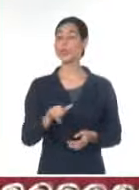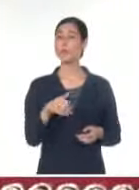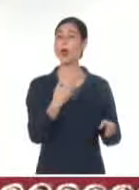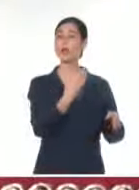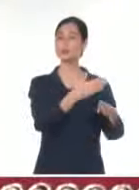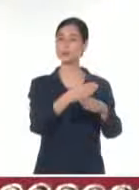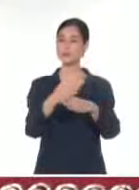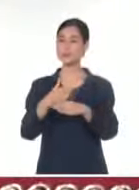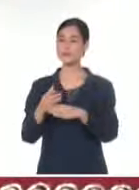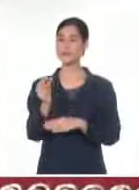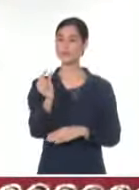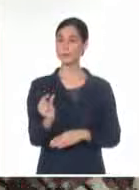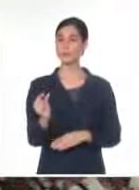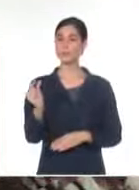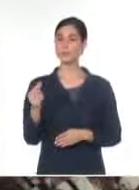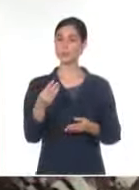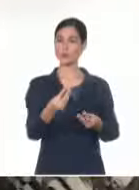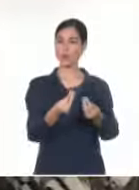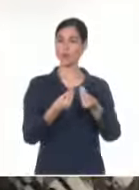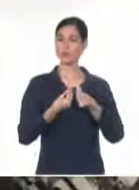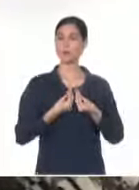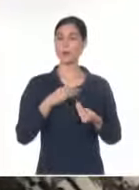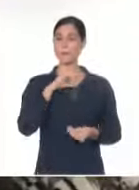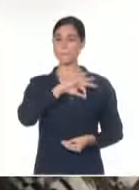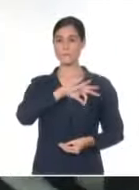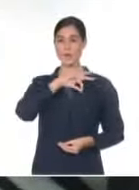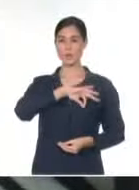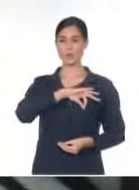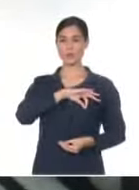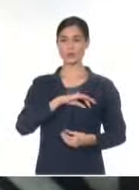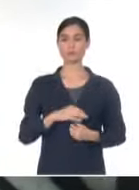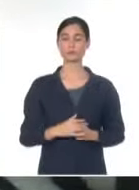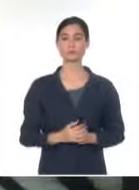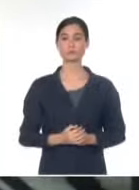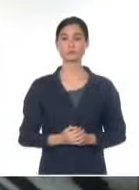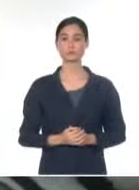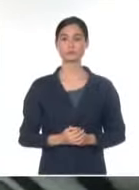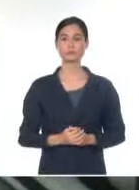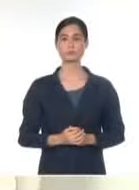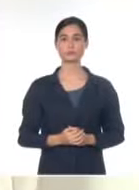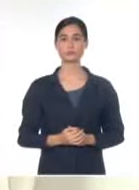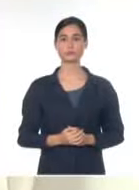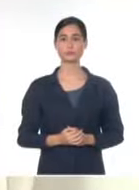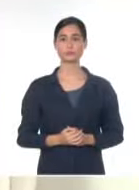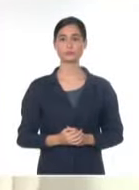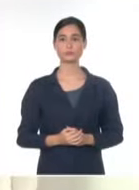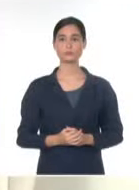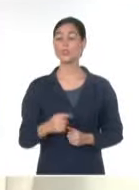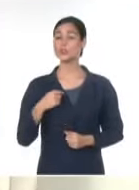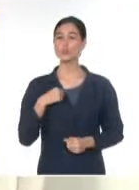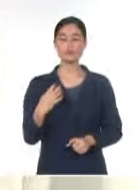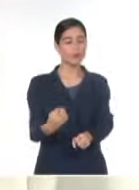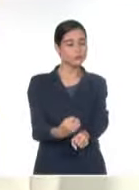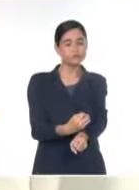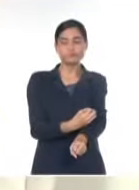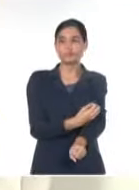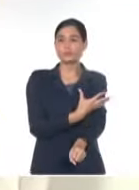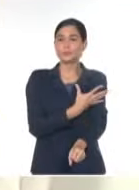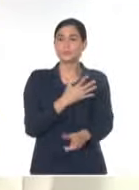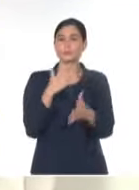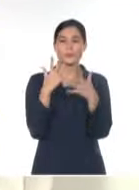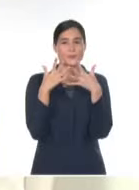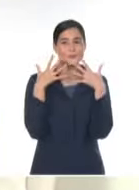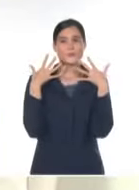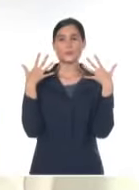Lázaro Peña de tercer grado y un grupo la medalla Jesús Menéndez. Para nosotros es un orgullo muy grande recibir la orden